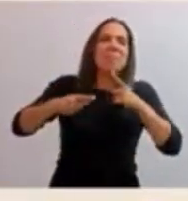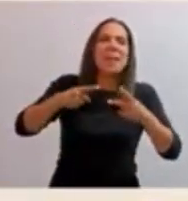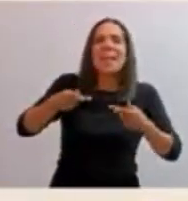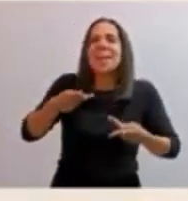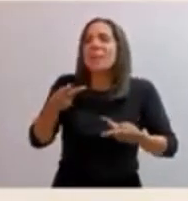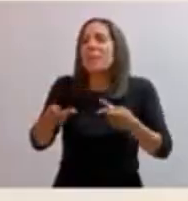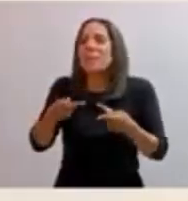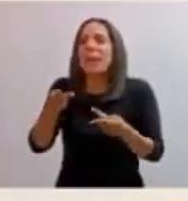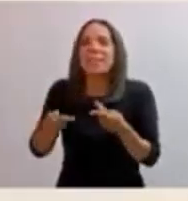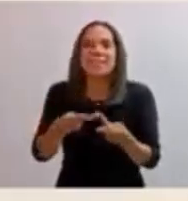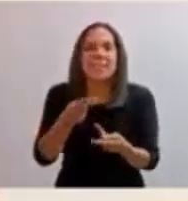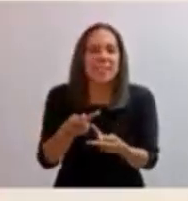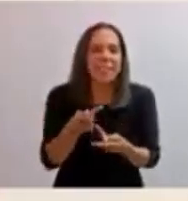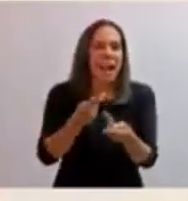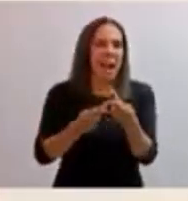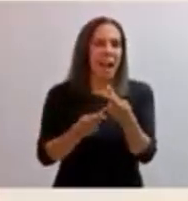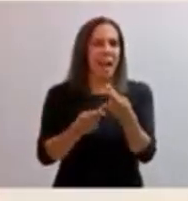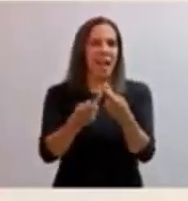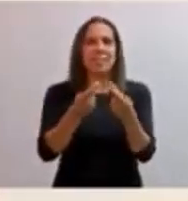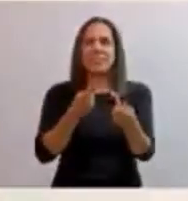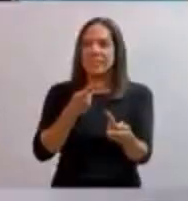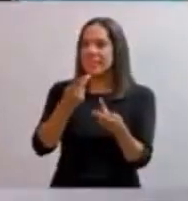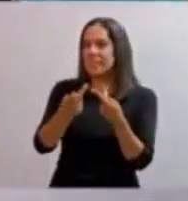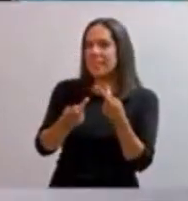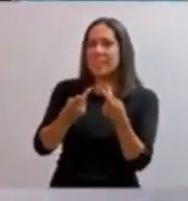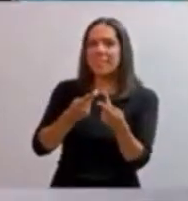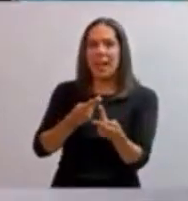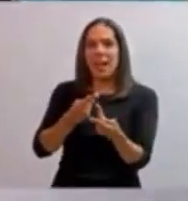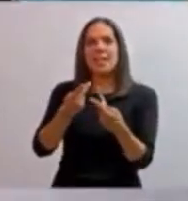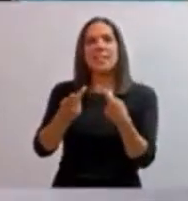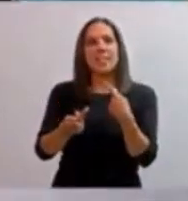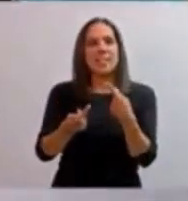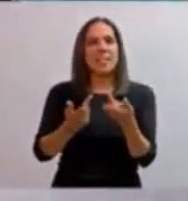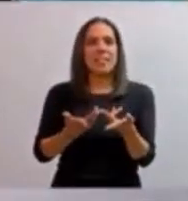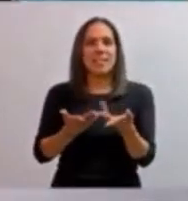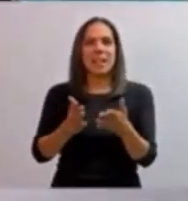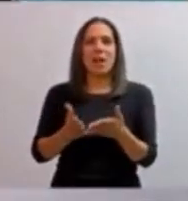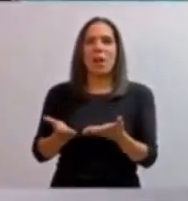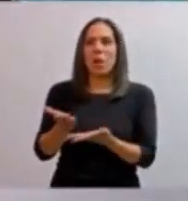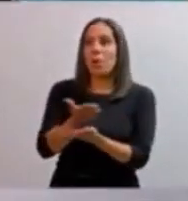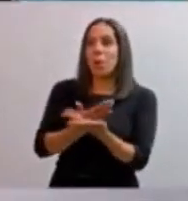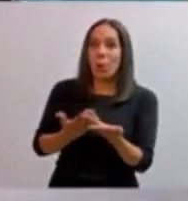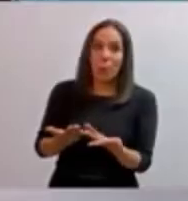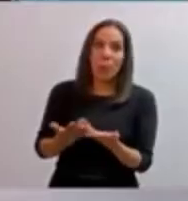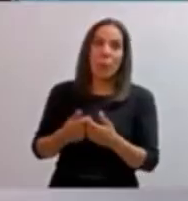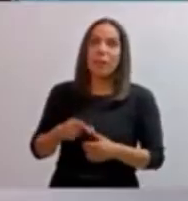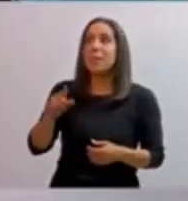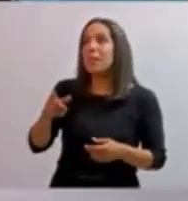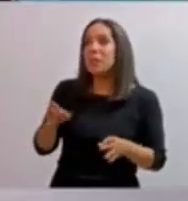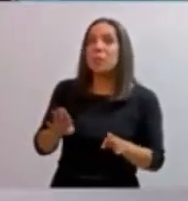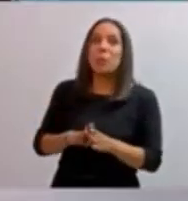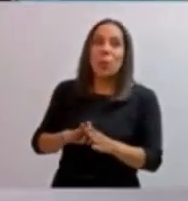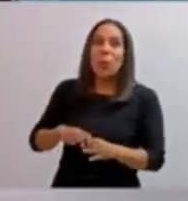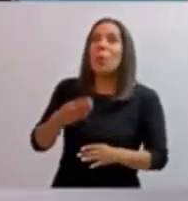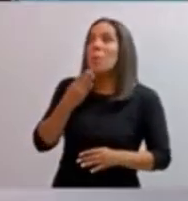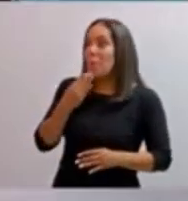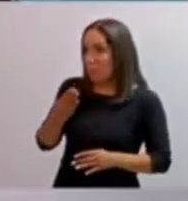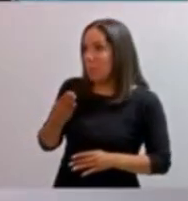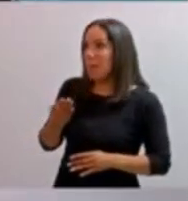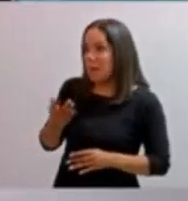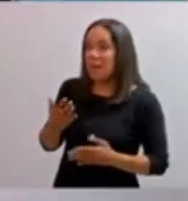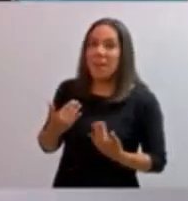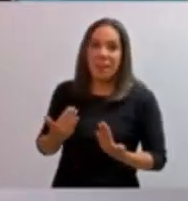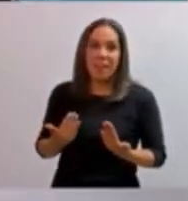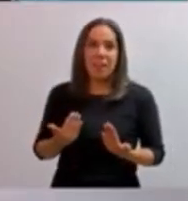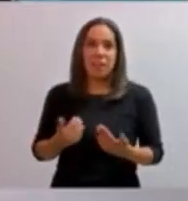en la experiencia que habían tenido y conectada con su propia experiencia. No les alcanzaba el minuto, a los 2 minutos tenían que cambiar